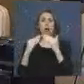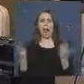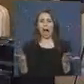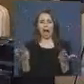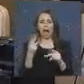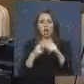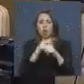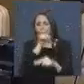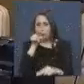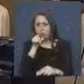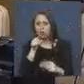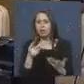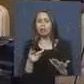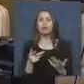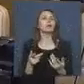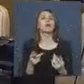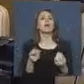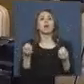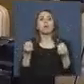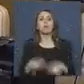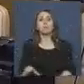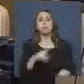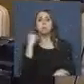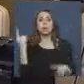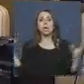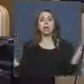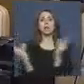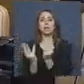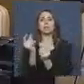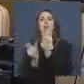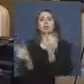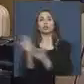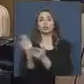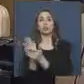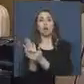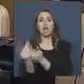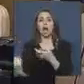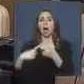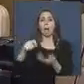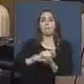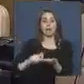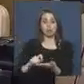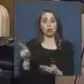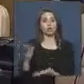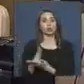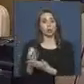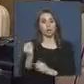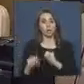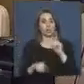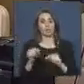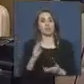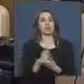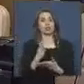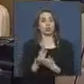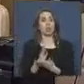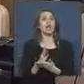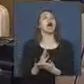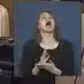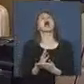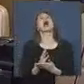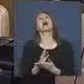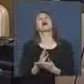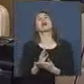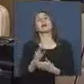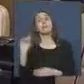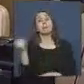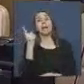grande en donde pueden perder matrícula estos particulares subvencionados que lo están haciendo bien, porque yo me estoy defendiendo a aquellos que lo hacen bien, que son la gran mayoría